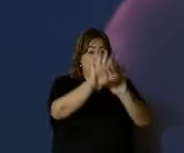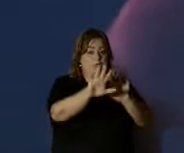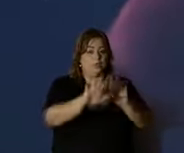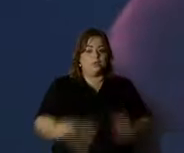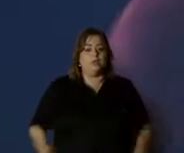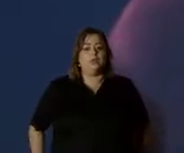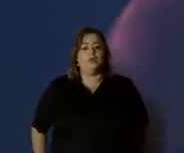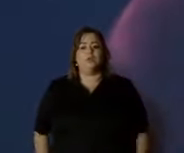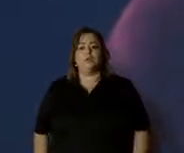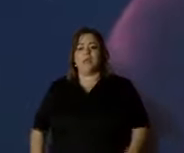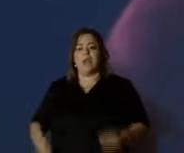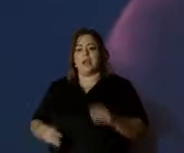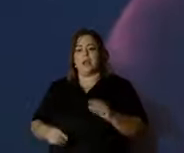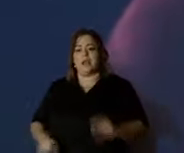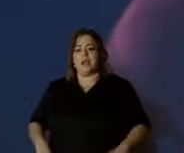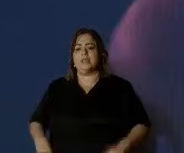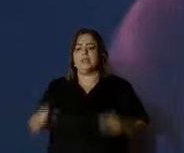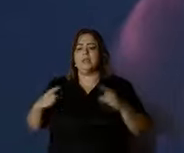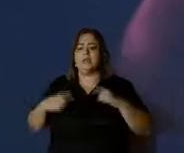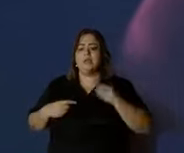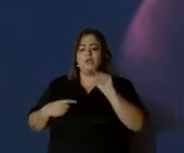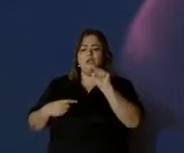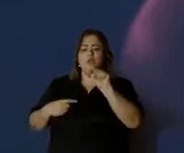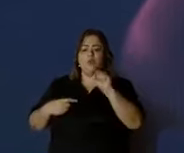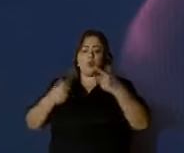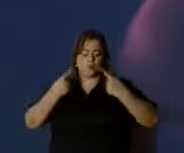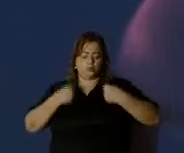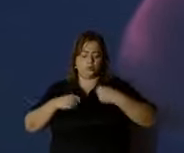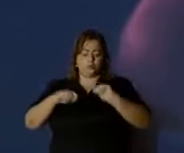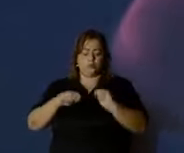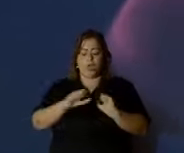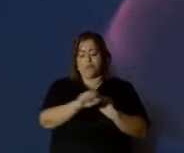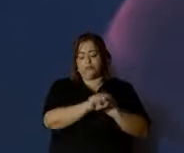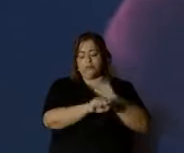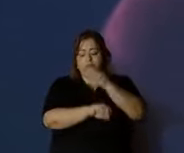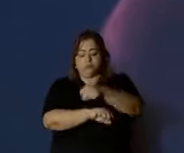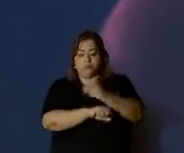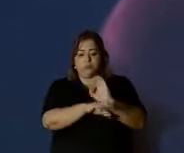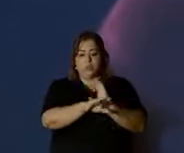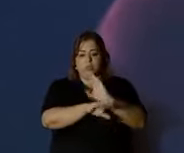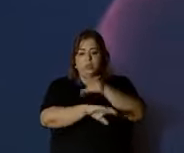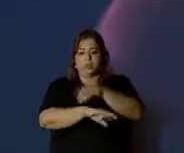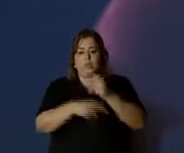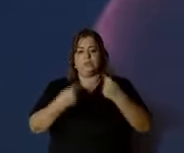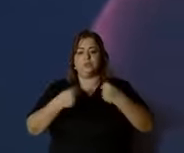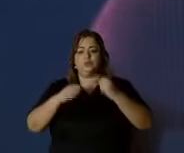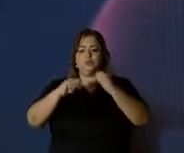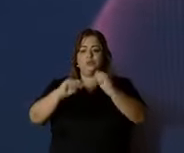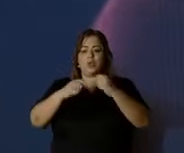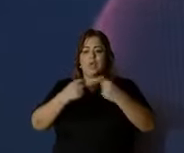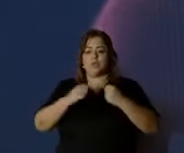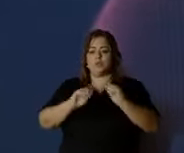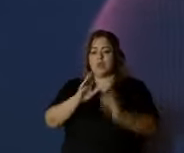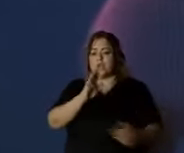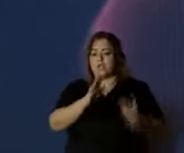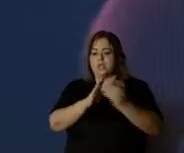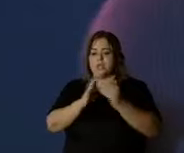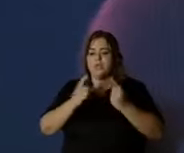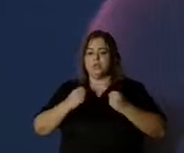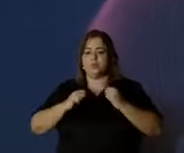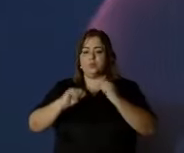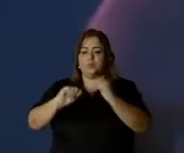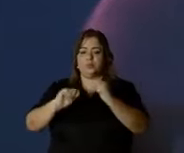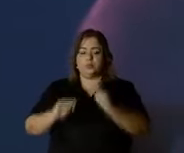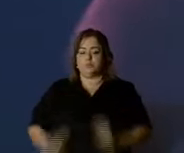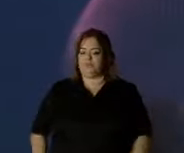se trata de conquistas, de movimiento, de desafío. No debes quedarte ahí, ya está todo bien. Te vas a morir